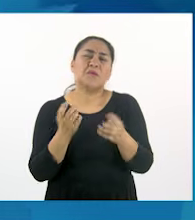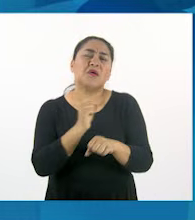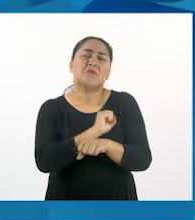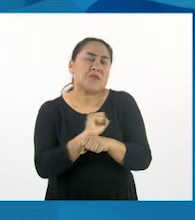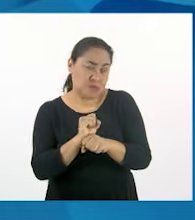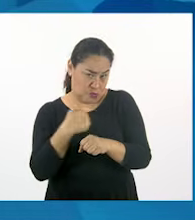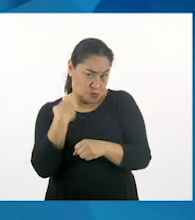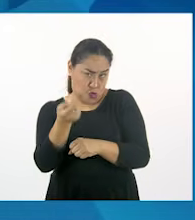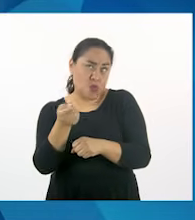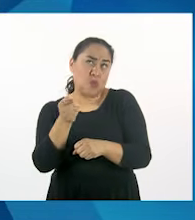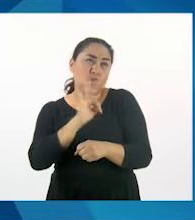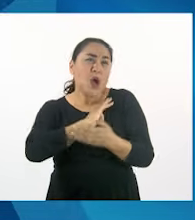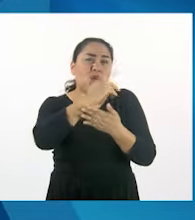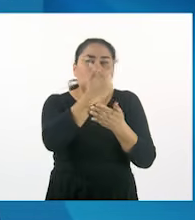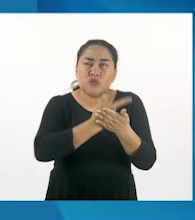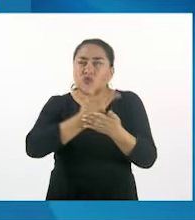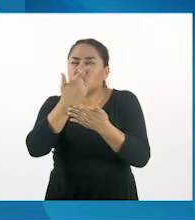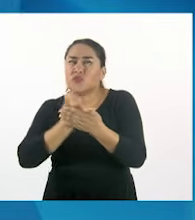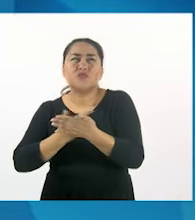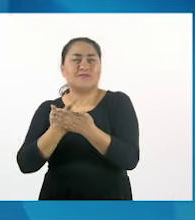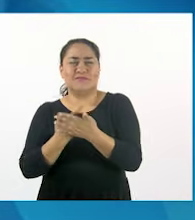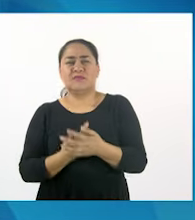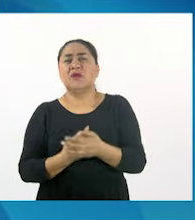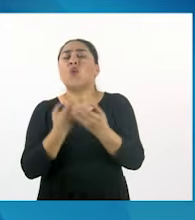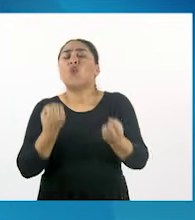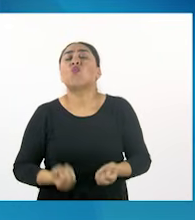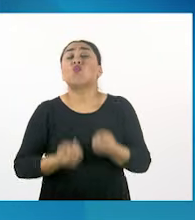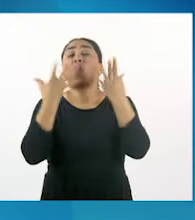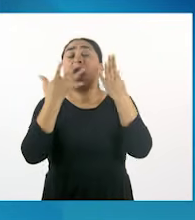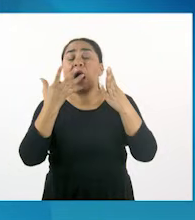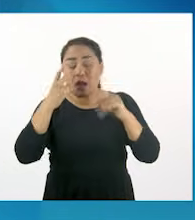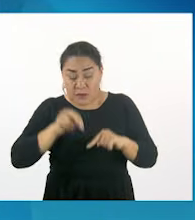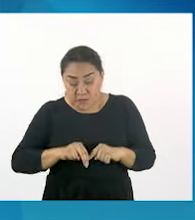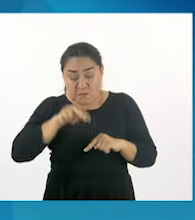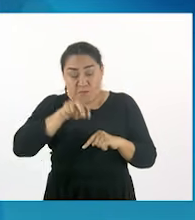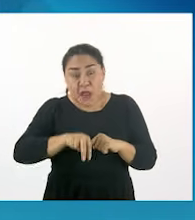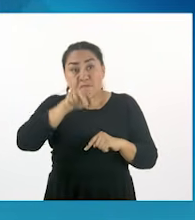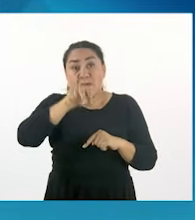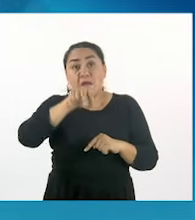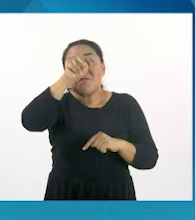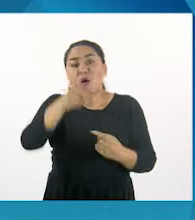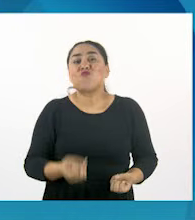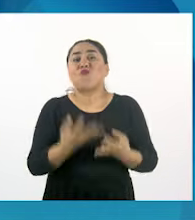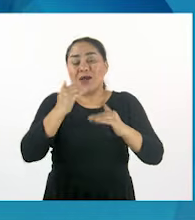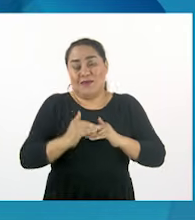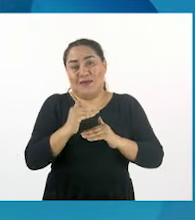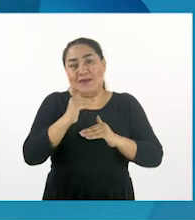te reto a que cuentes... ¿Cuántos escalones hay para subir a tu salón?